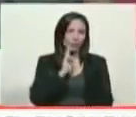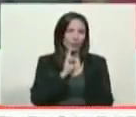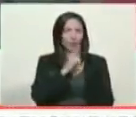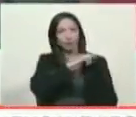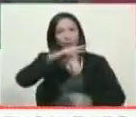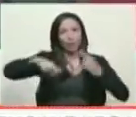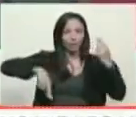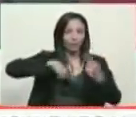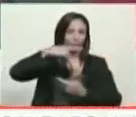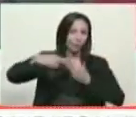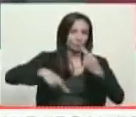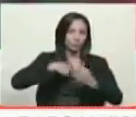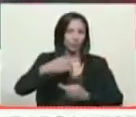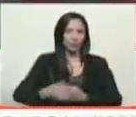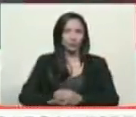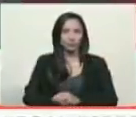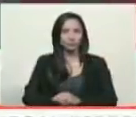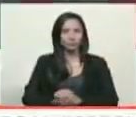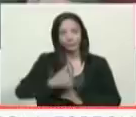revolucionarios,